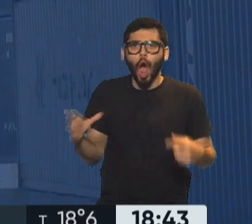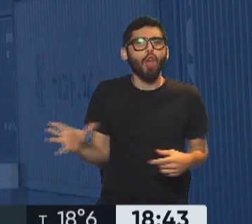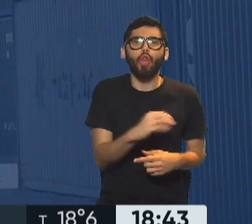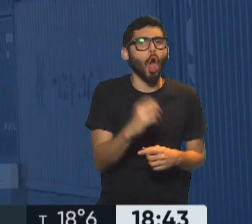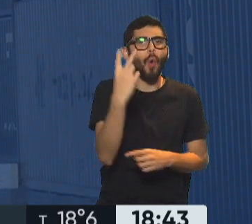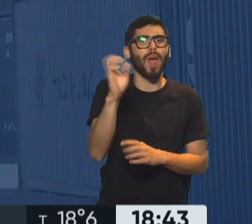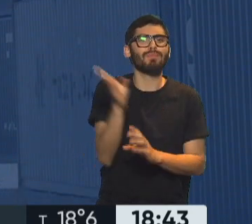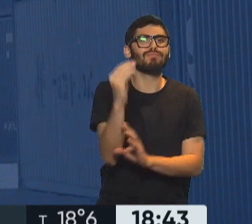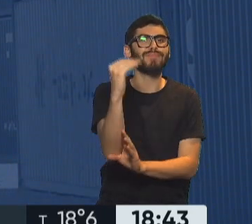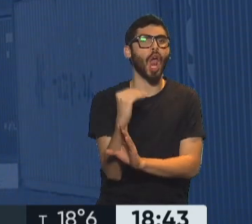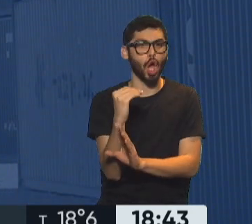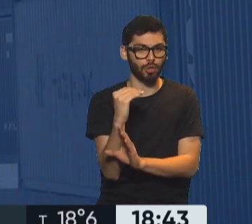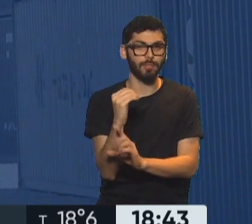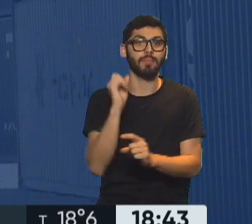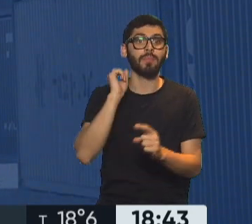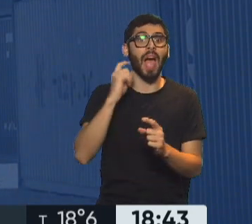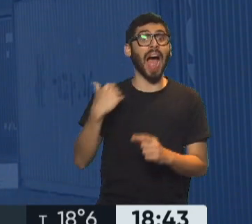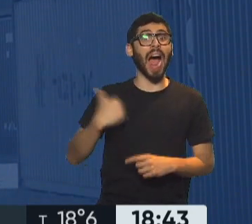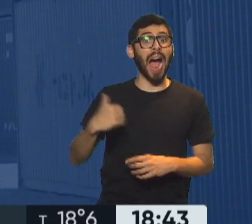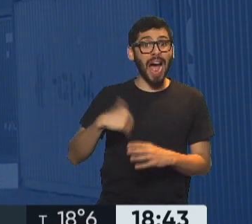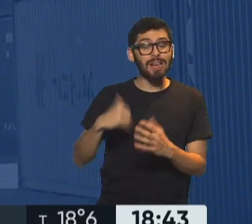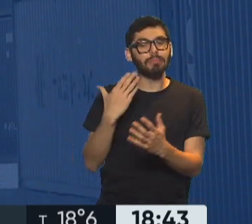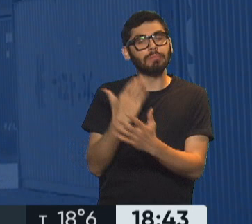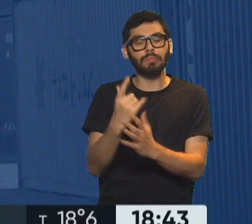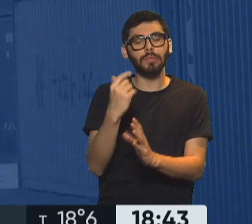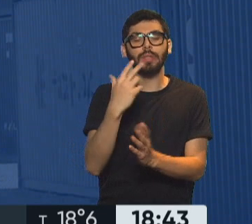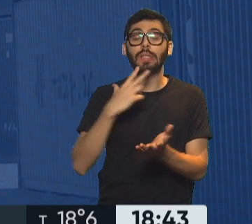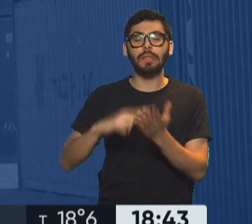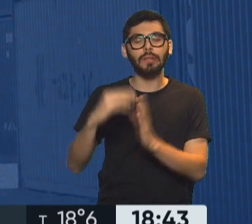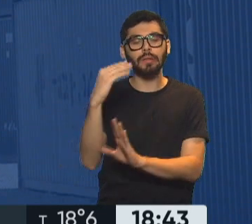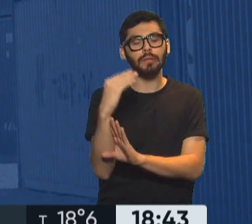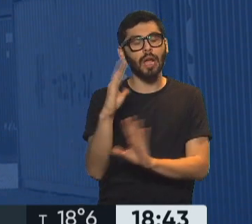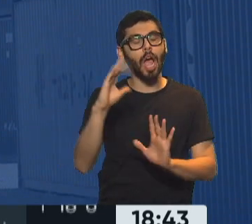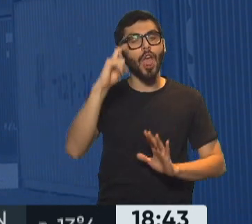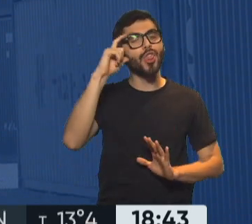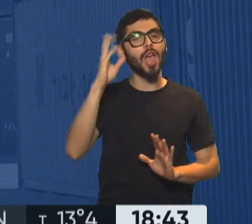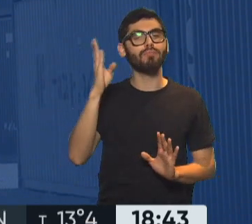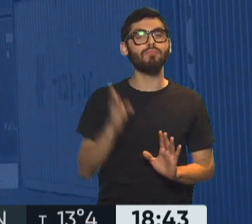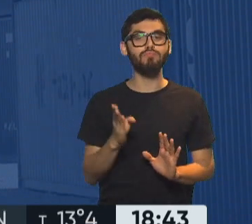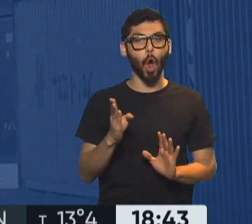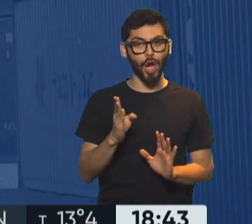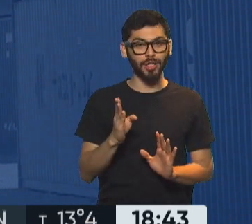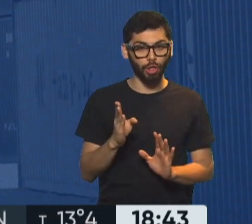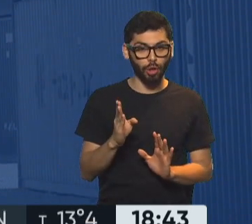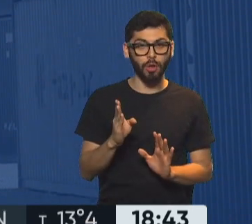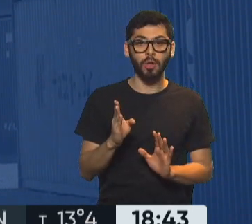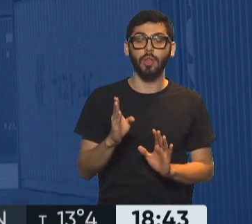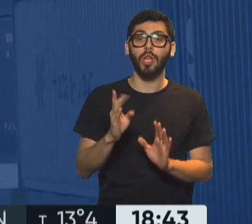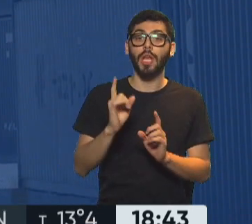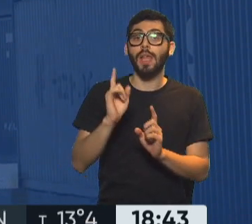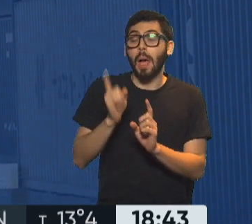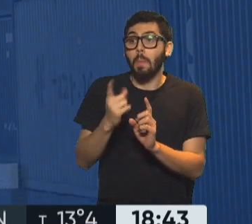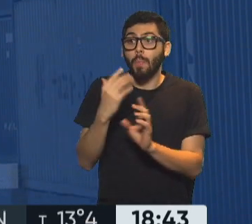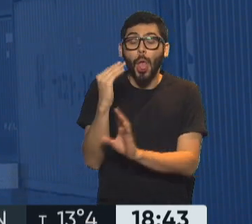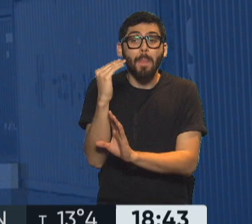reducimos un 20% y la postura de Argentina es reducirlos un 10% en promedio. También se puede reducir menos de